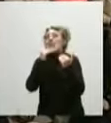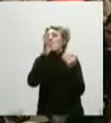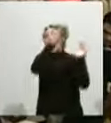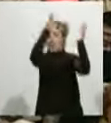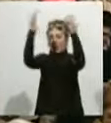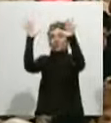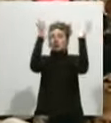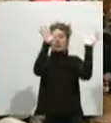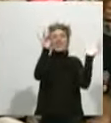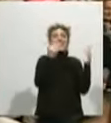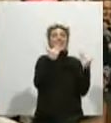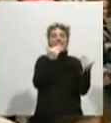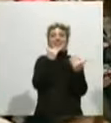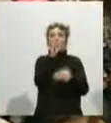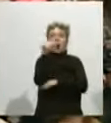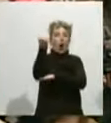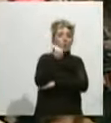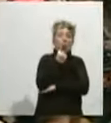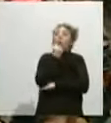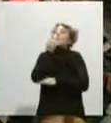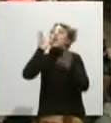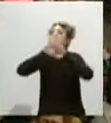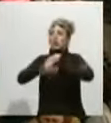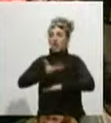aplausos. Buenas noches, alcalde.